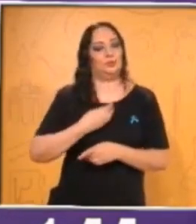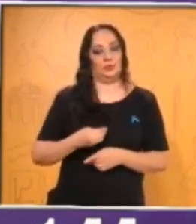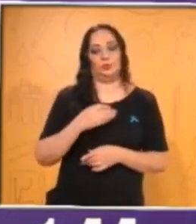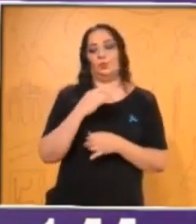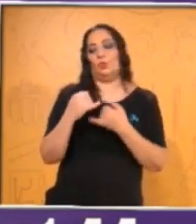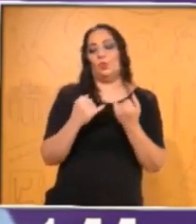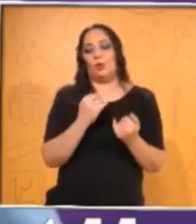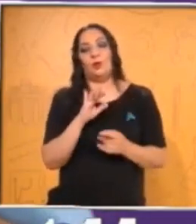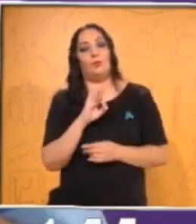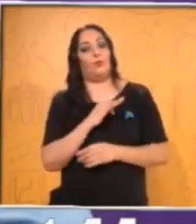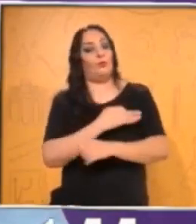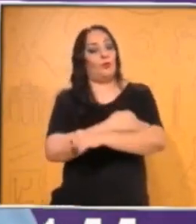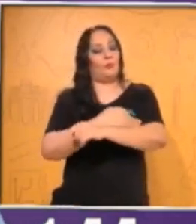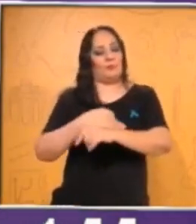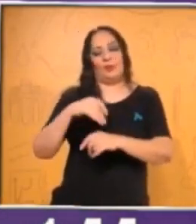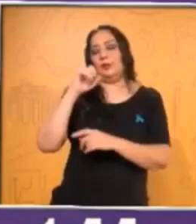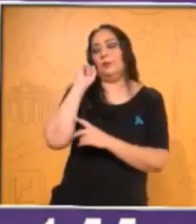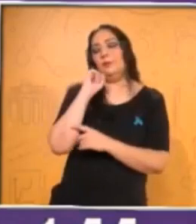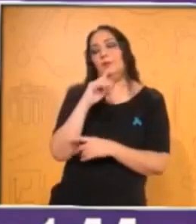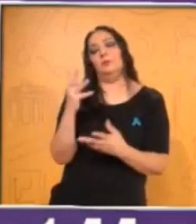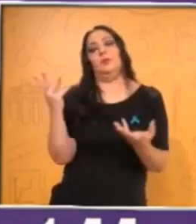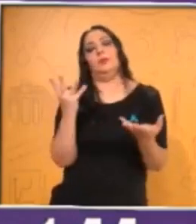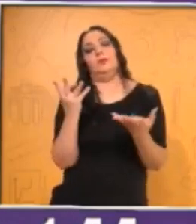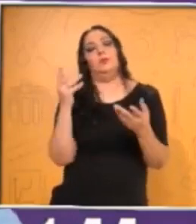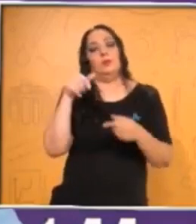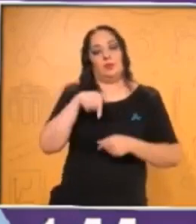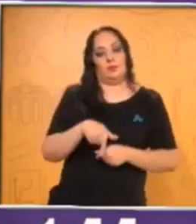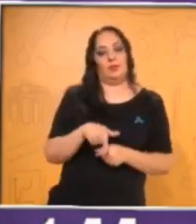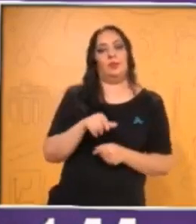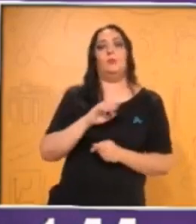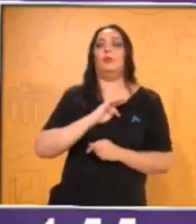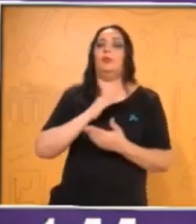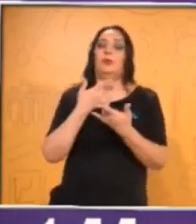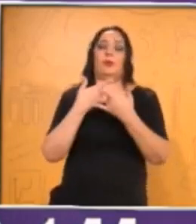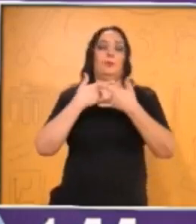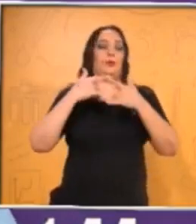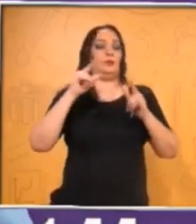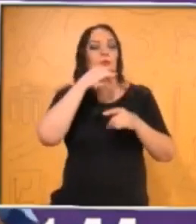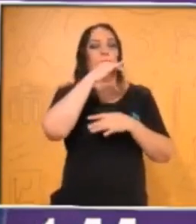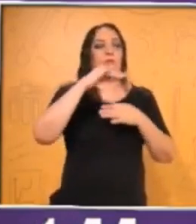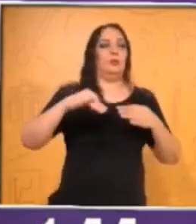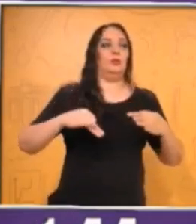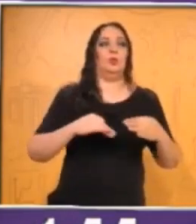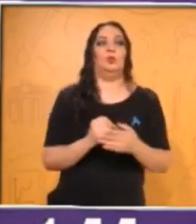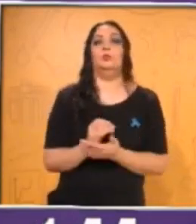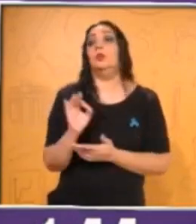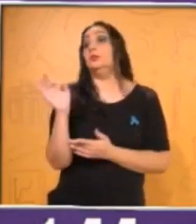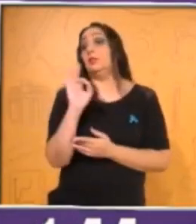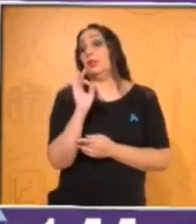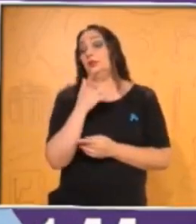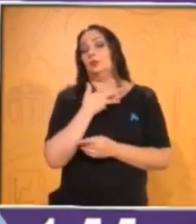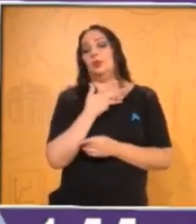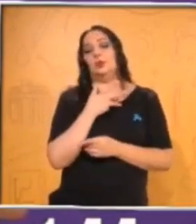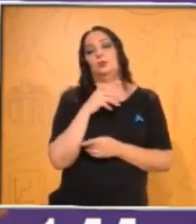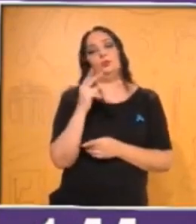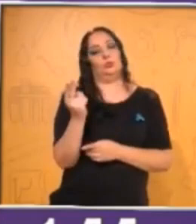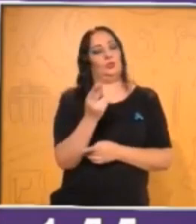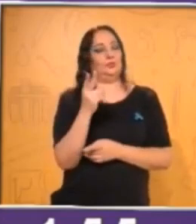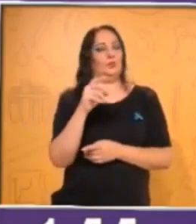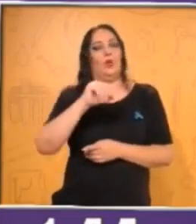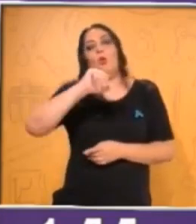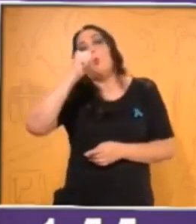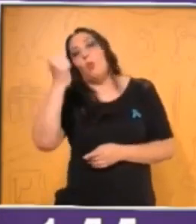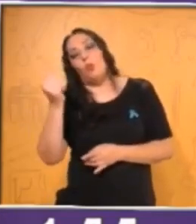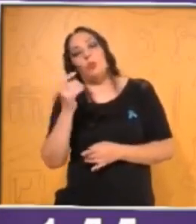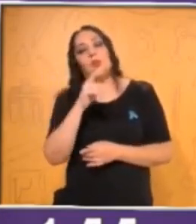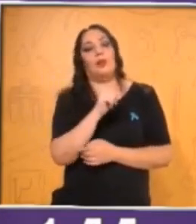familia con los mismos cuestionarios que estamos realizando aquí. Están abiertos para todo público. Y si tienen una plataforma que nos recomienden,